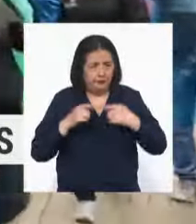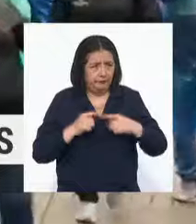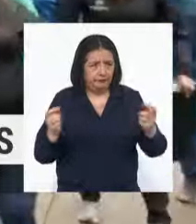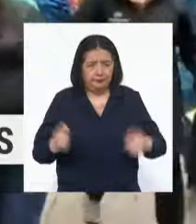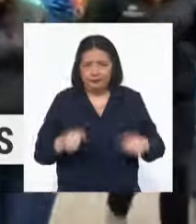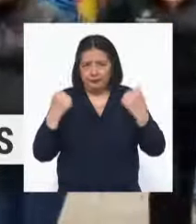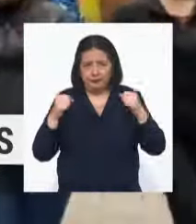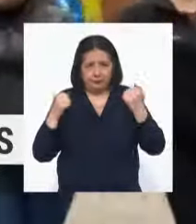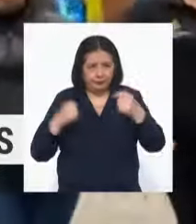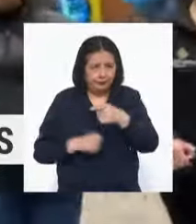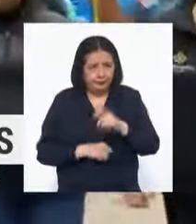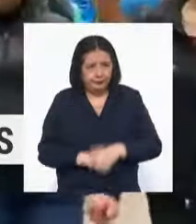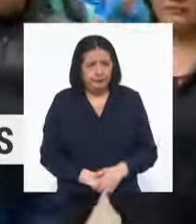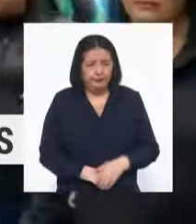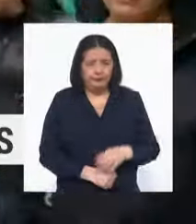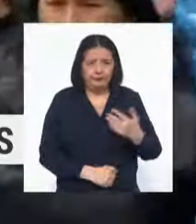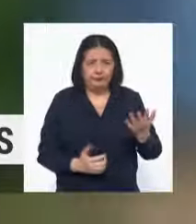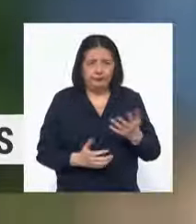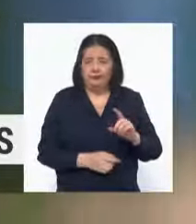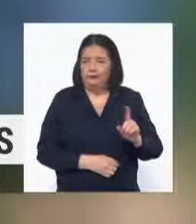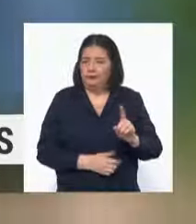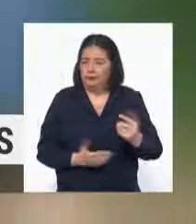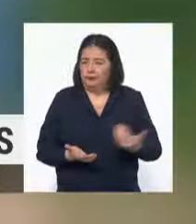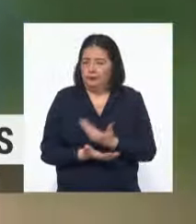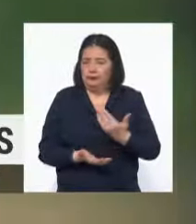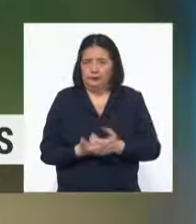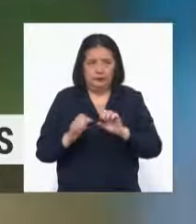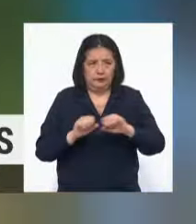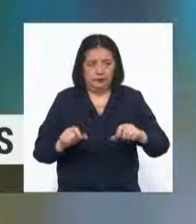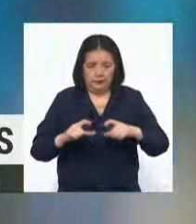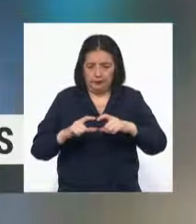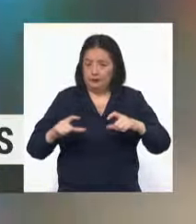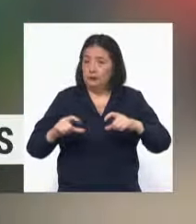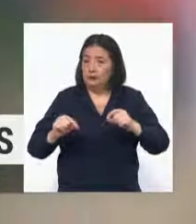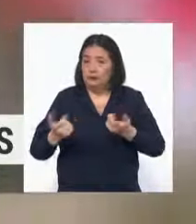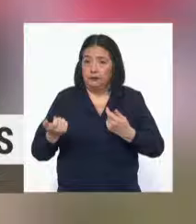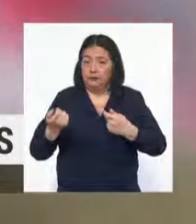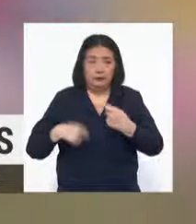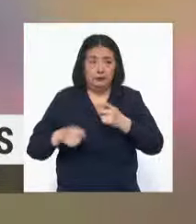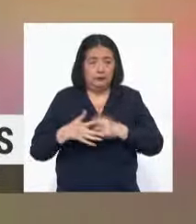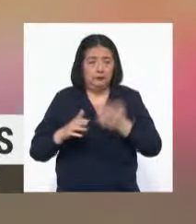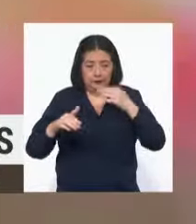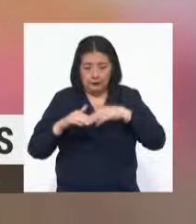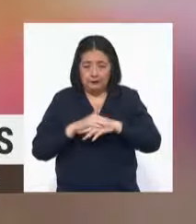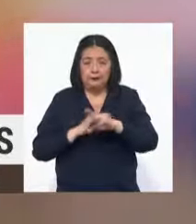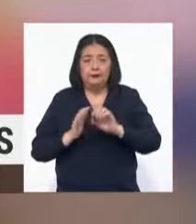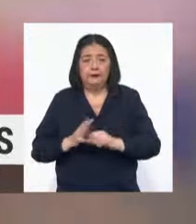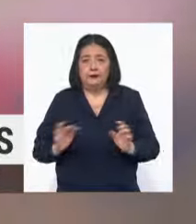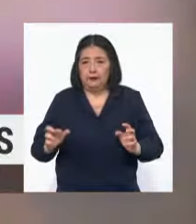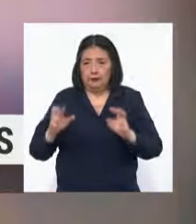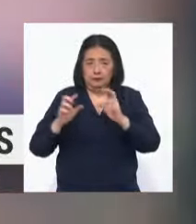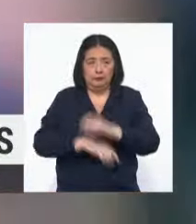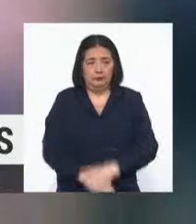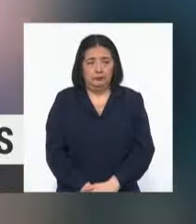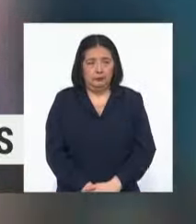paro indefinido, medida tomada en rechazo al nuevo sistema de venta de boletos para ingresar al santuario Inca.